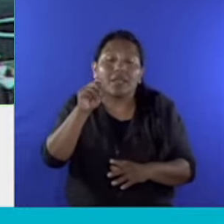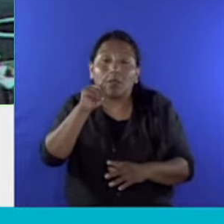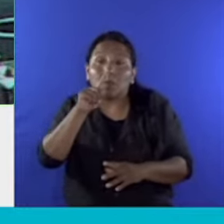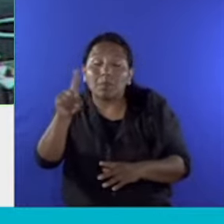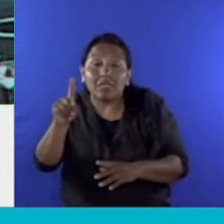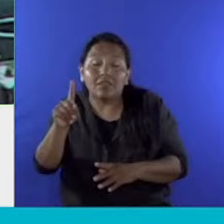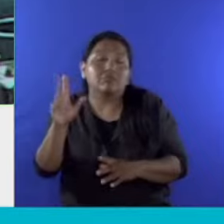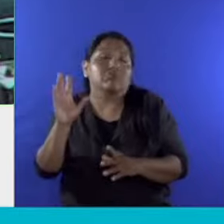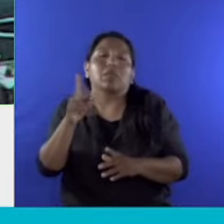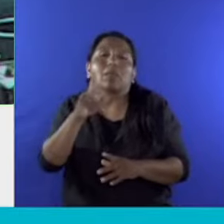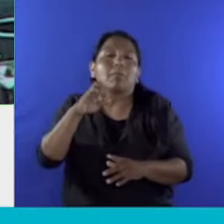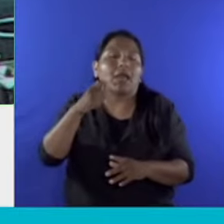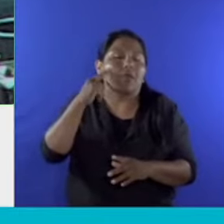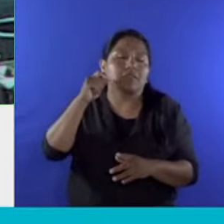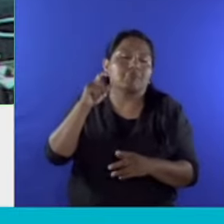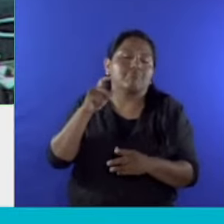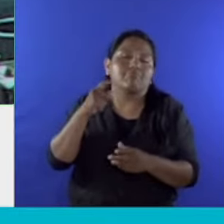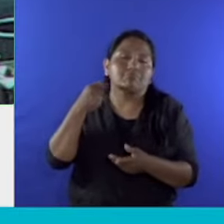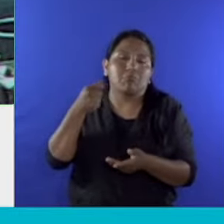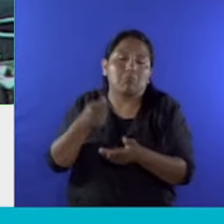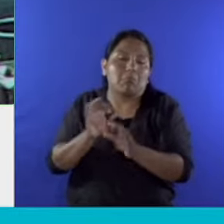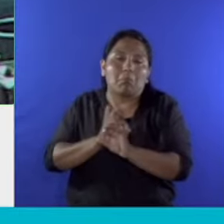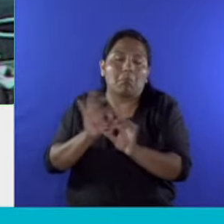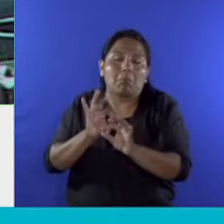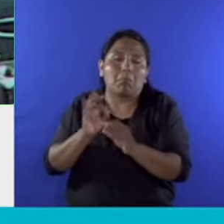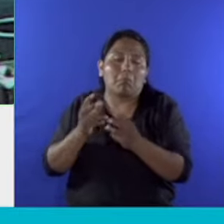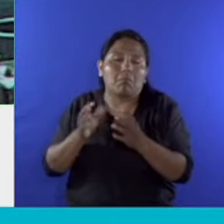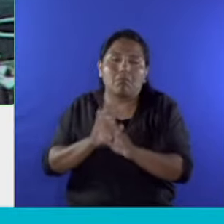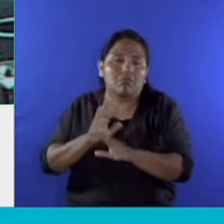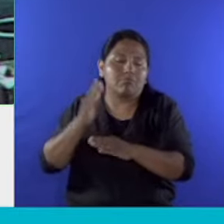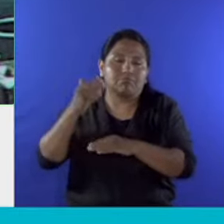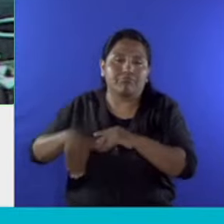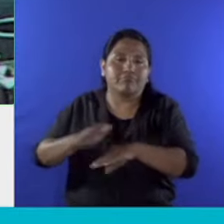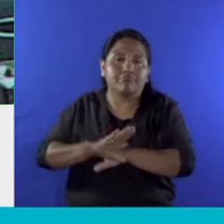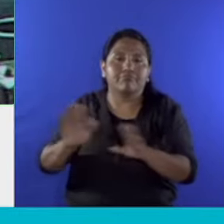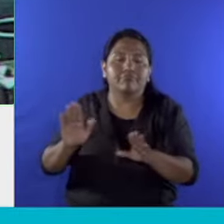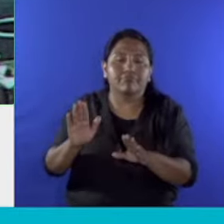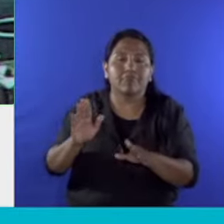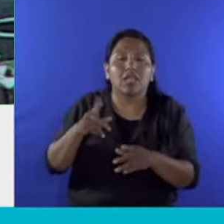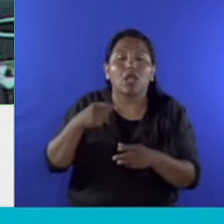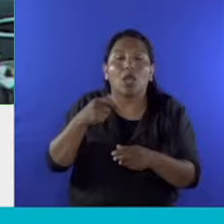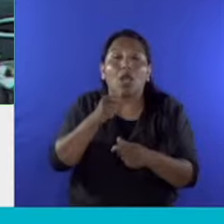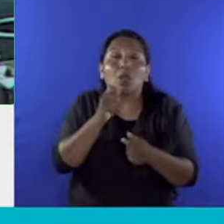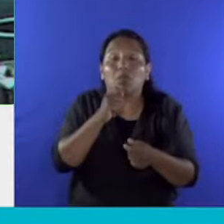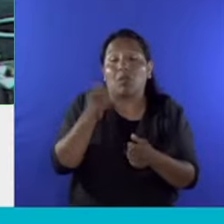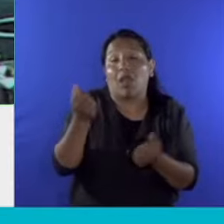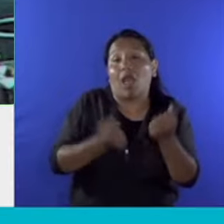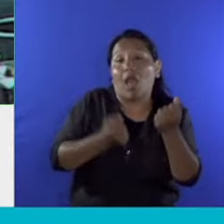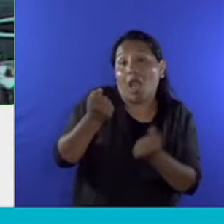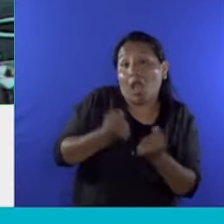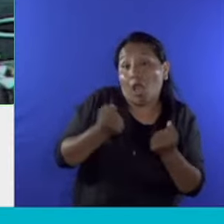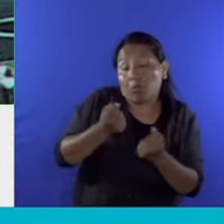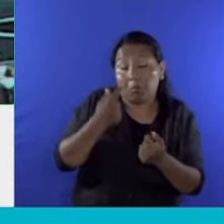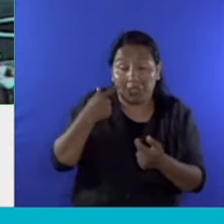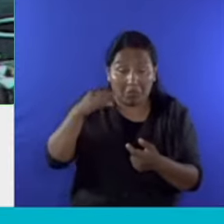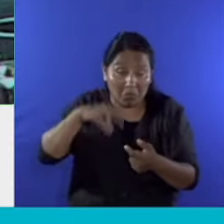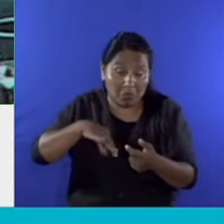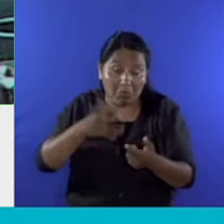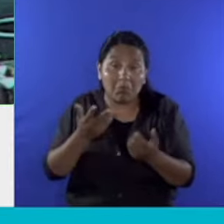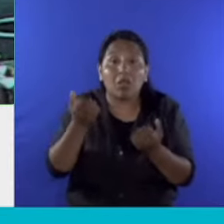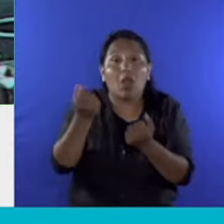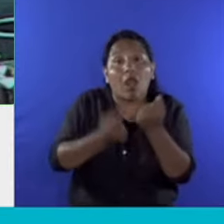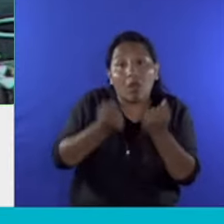no le cubre más los medicamentos. Y de esos 391.000, si alguien tiene un auto, además de ganar, puede ganar menos, pero si tiene un